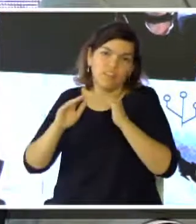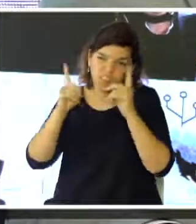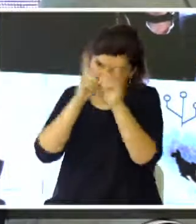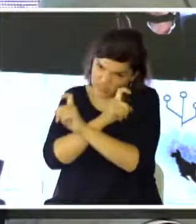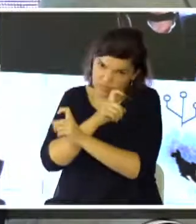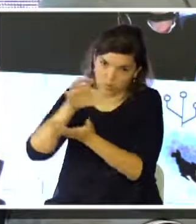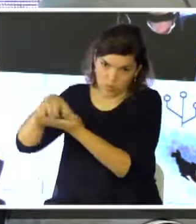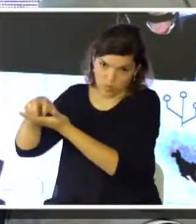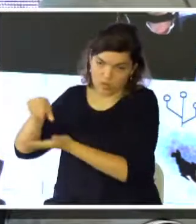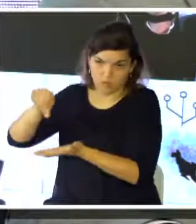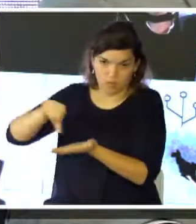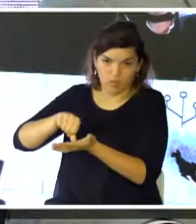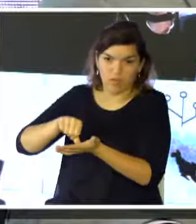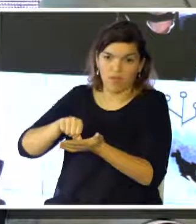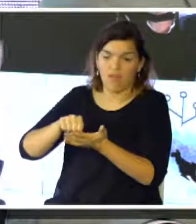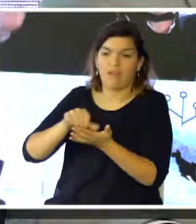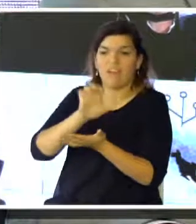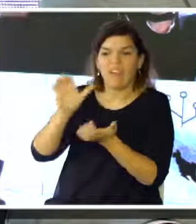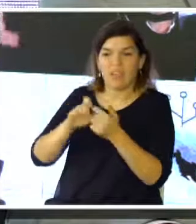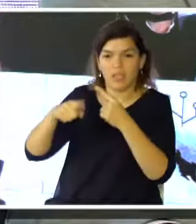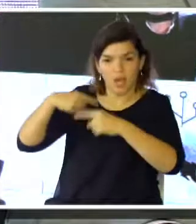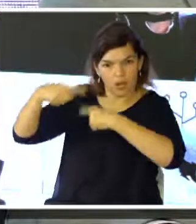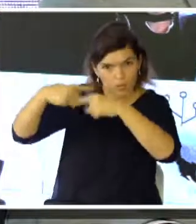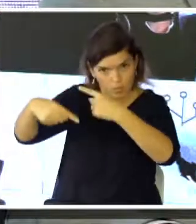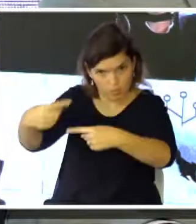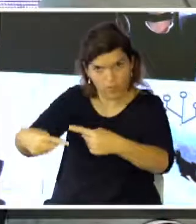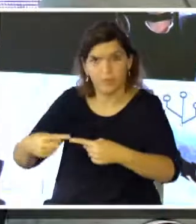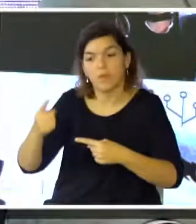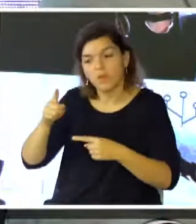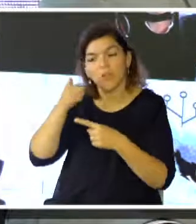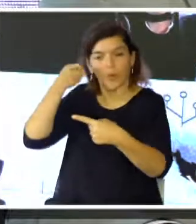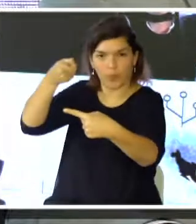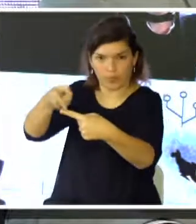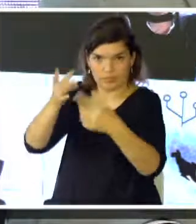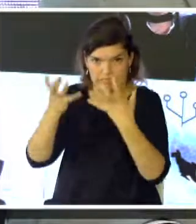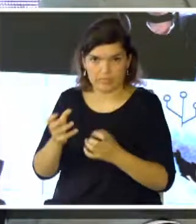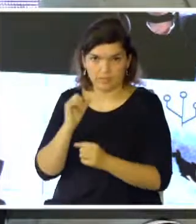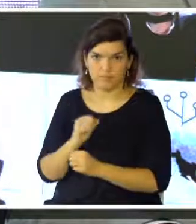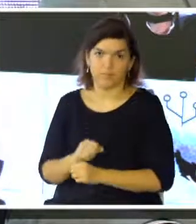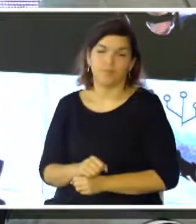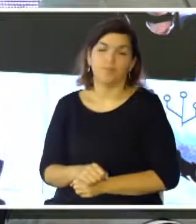actuar con energías renovables pero es a dónde tenemos que ir